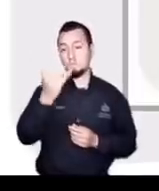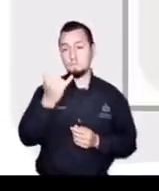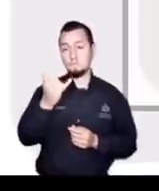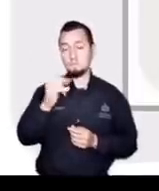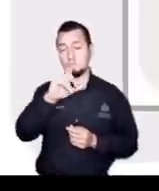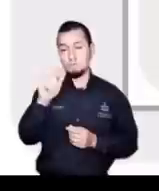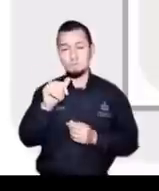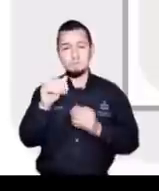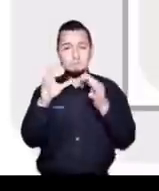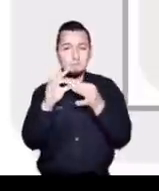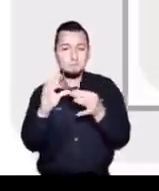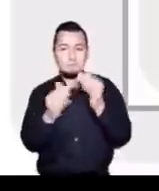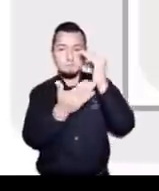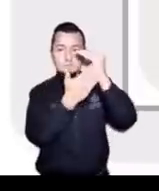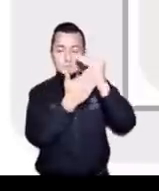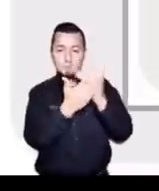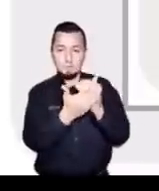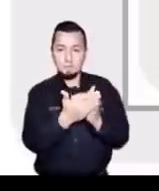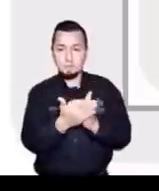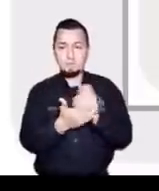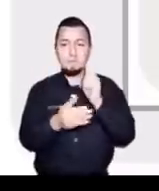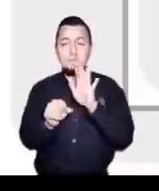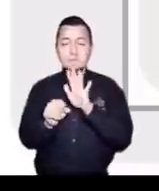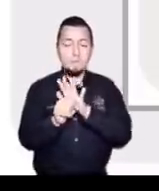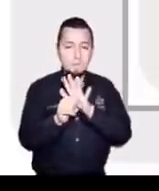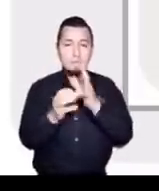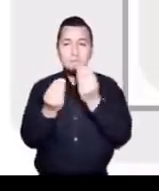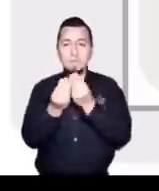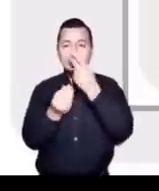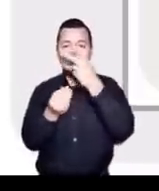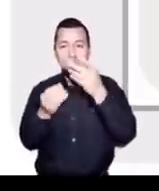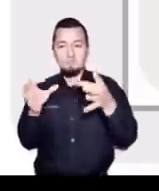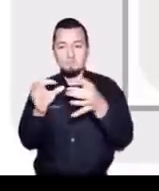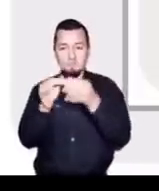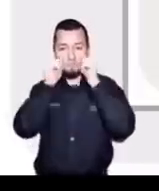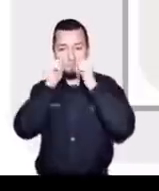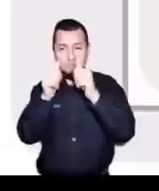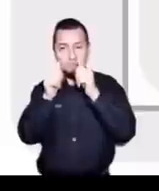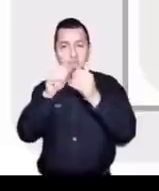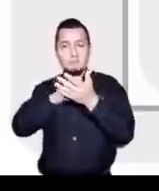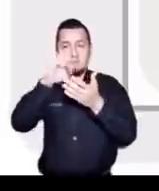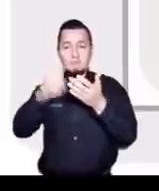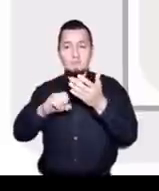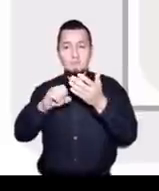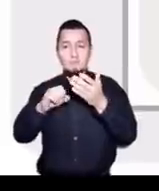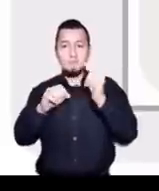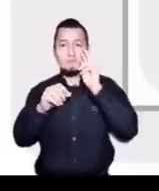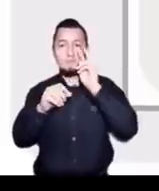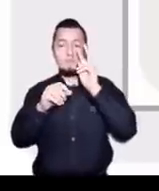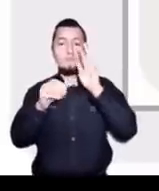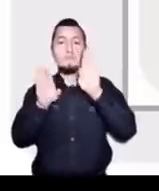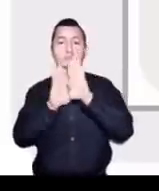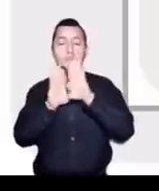trenes. Son vagones articulados de dos unidades con una longitud poco inferior a 30 metros, con